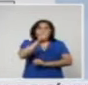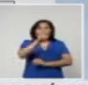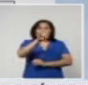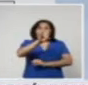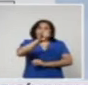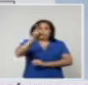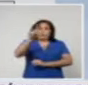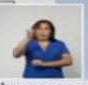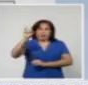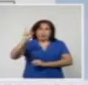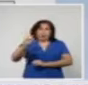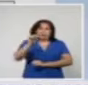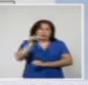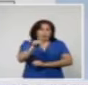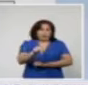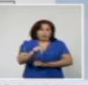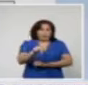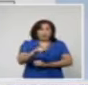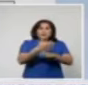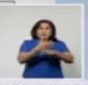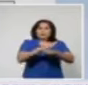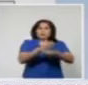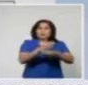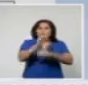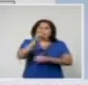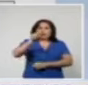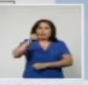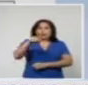693.726, para una tasa de letalidad de